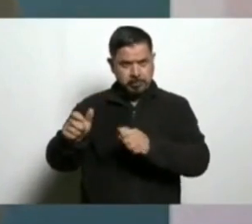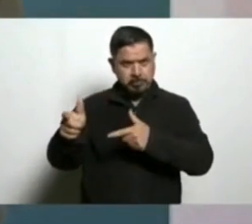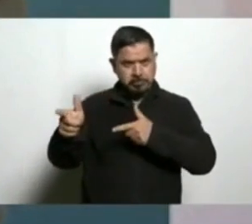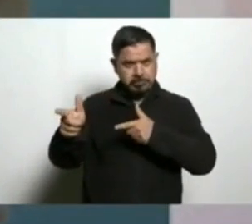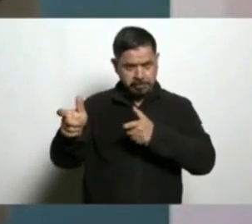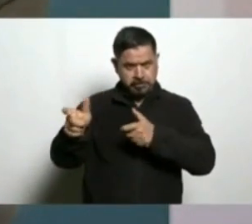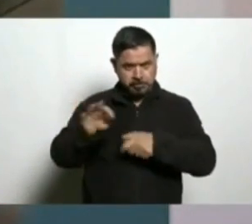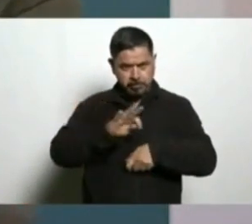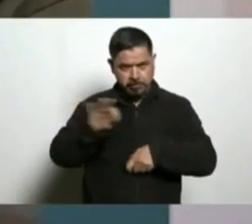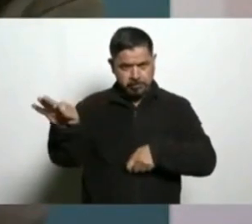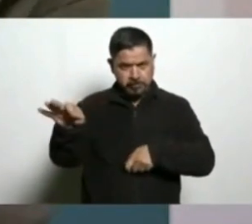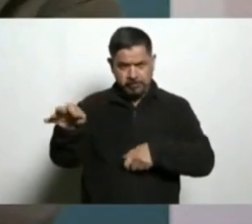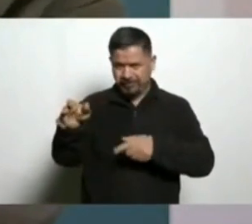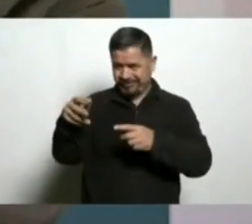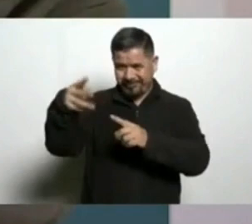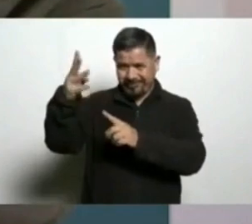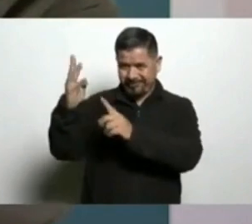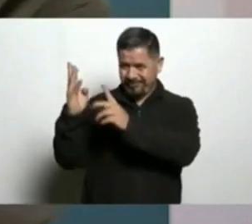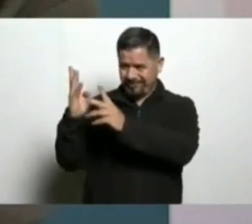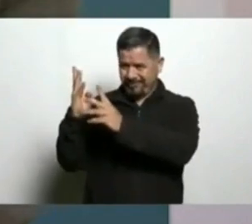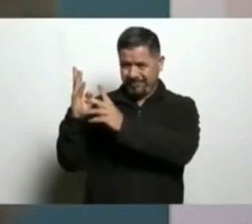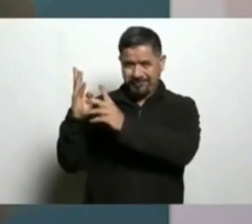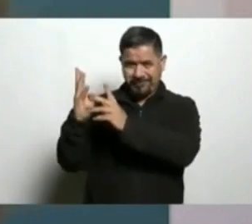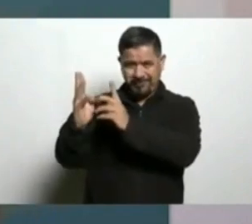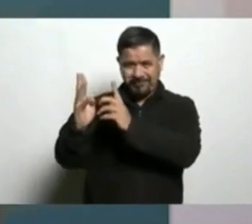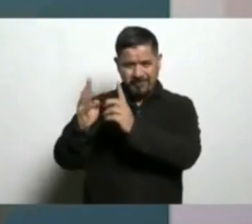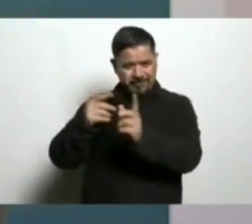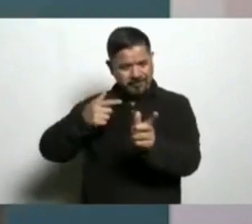Ramón Corral,